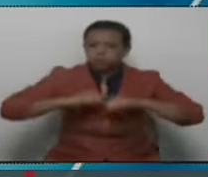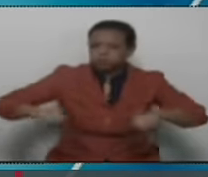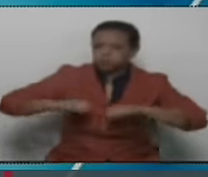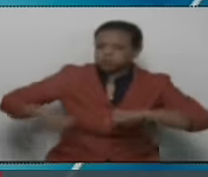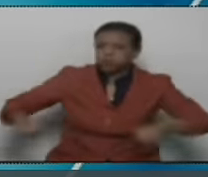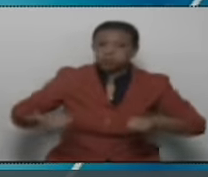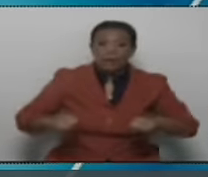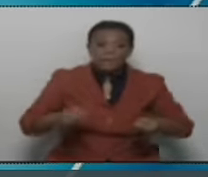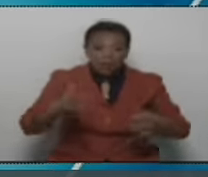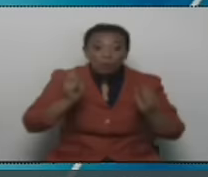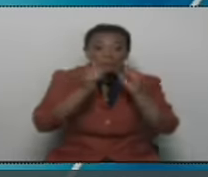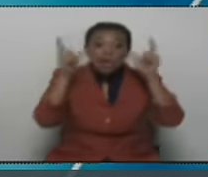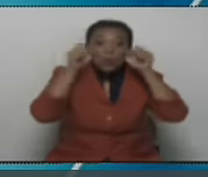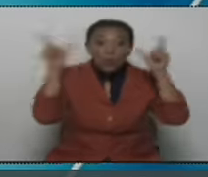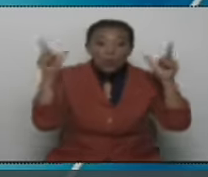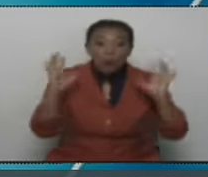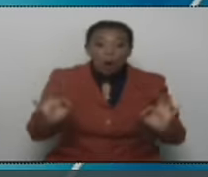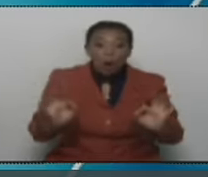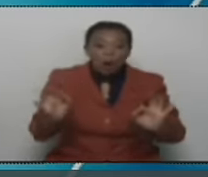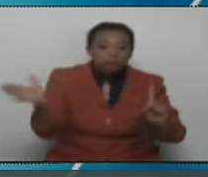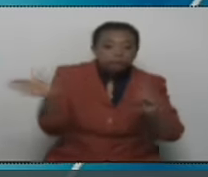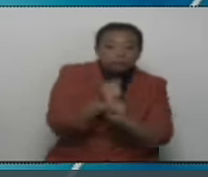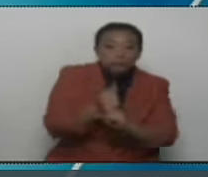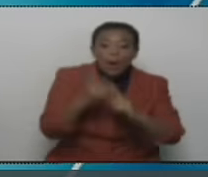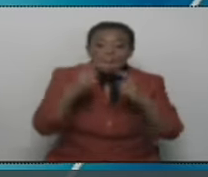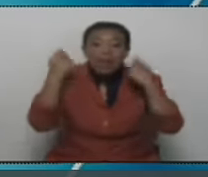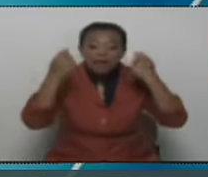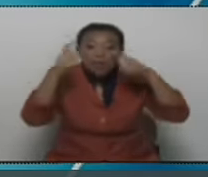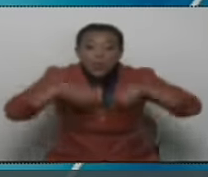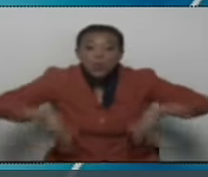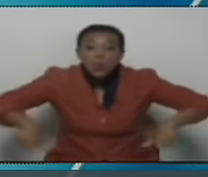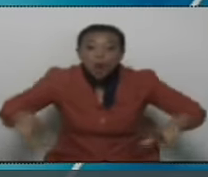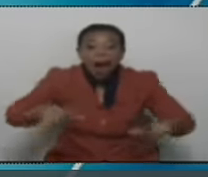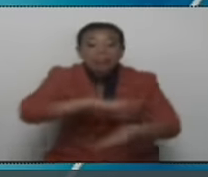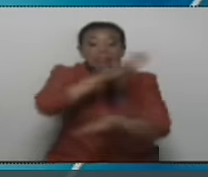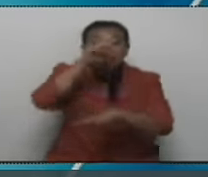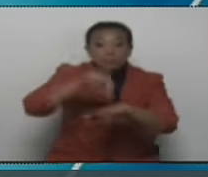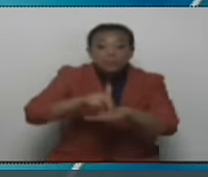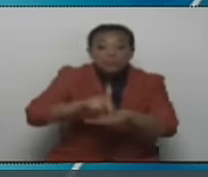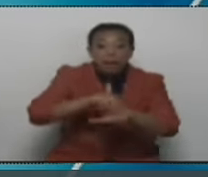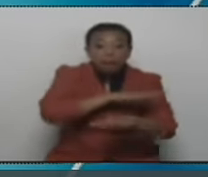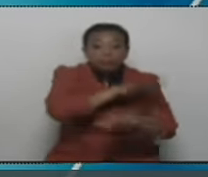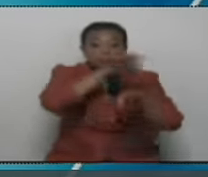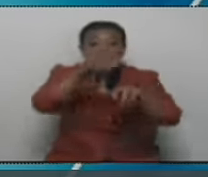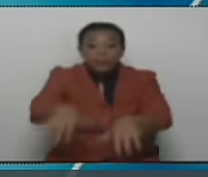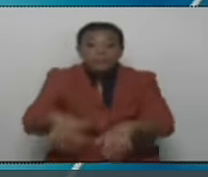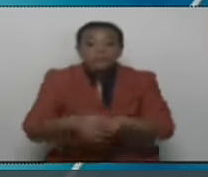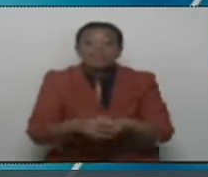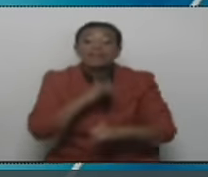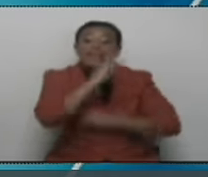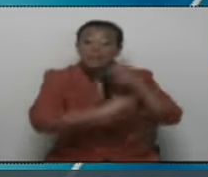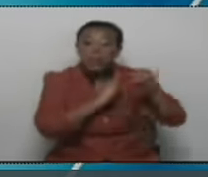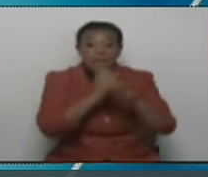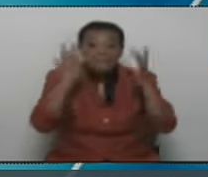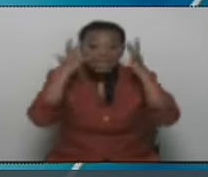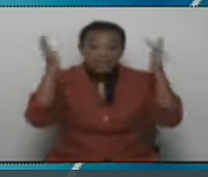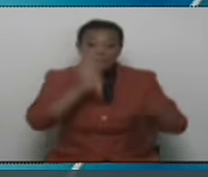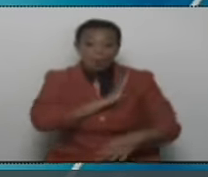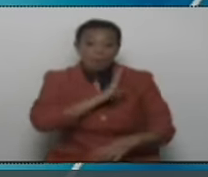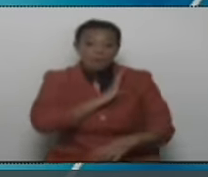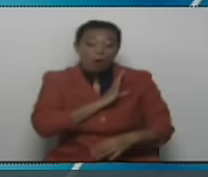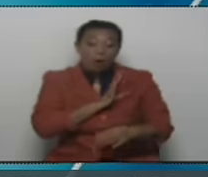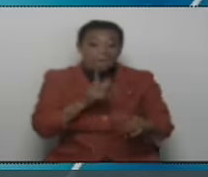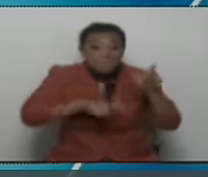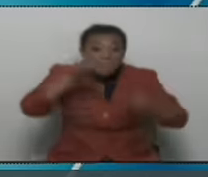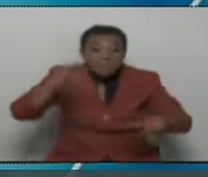descubrió. Se descubrió. Por fuentes de inteligencia populares, nacionales e internacionales, inclusive. Sí,